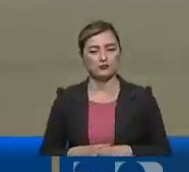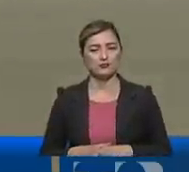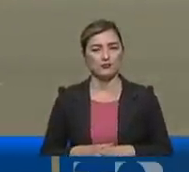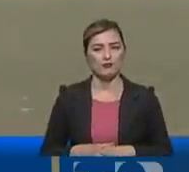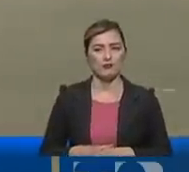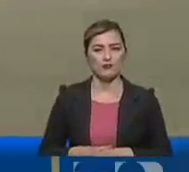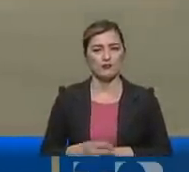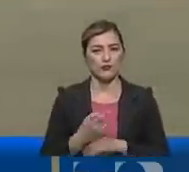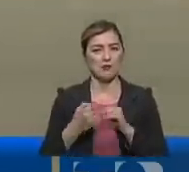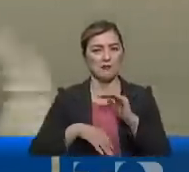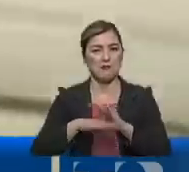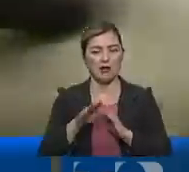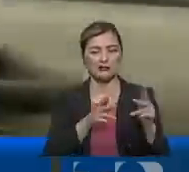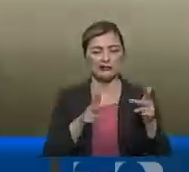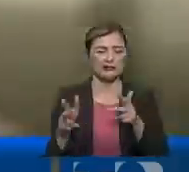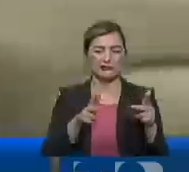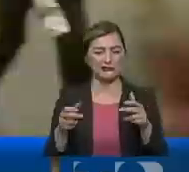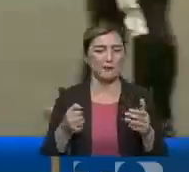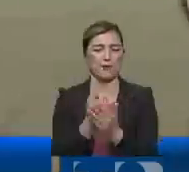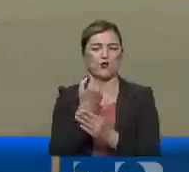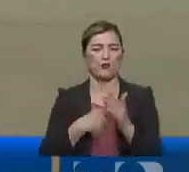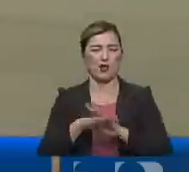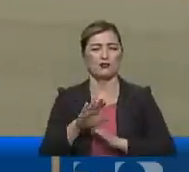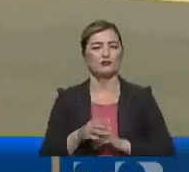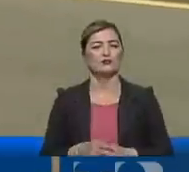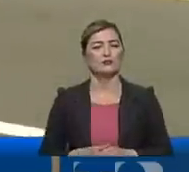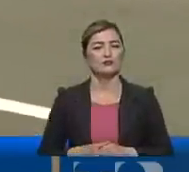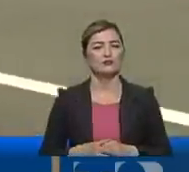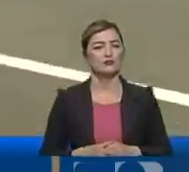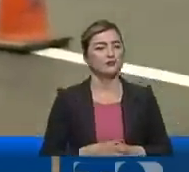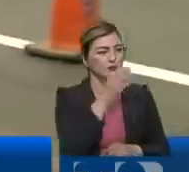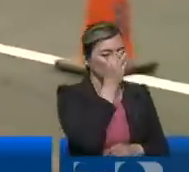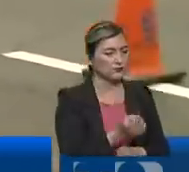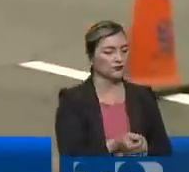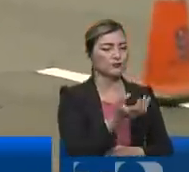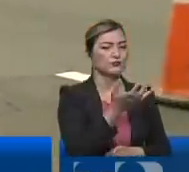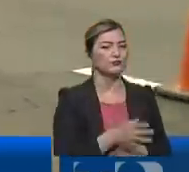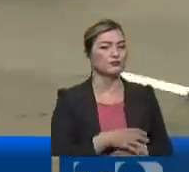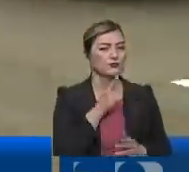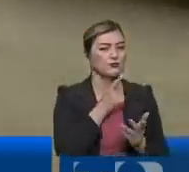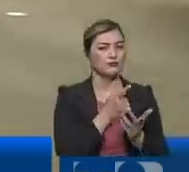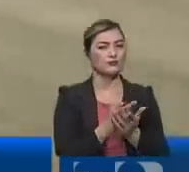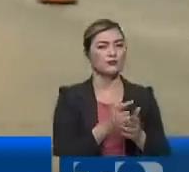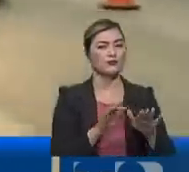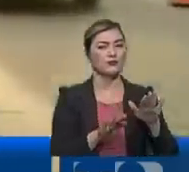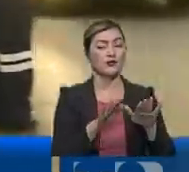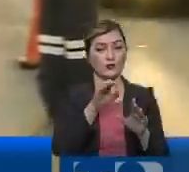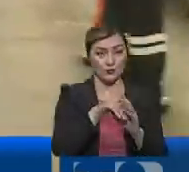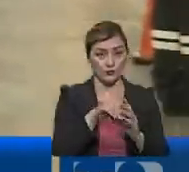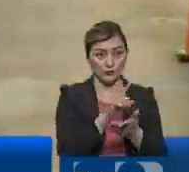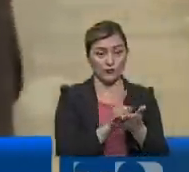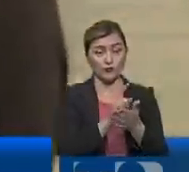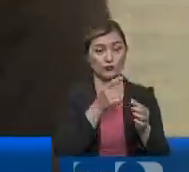más concurridas y donde se registran mayor cantidad de accidentes de tránsito. Sí, muy buenos días. Sí tenemos registrados dentro del